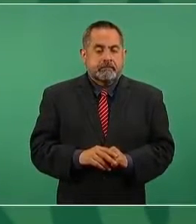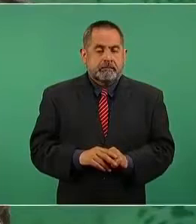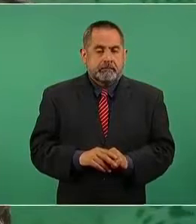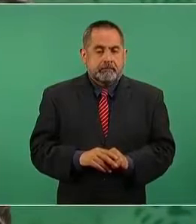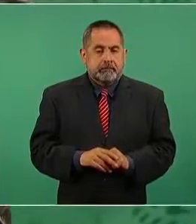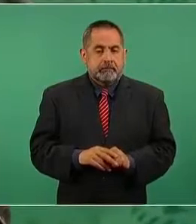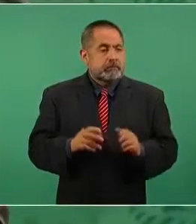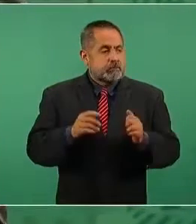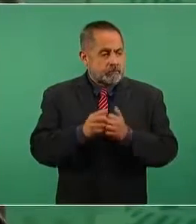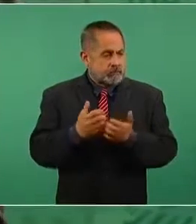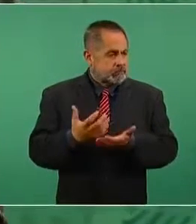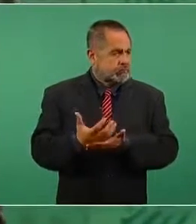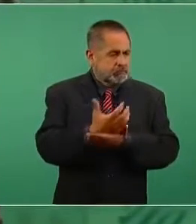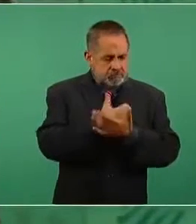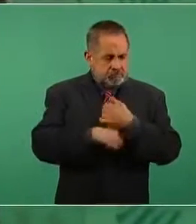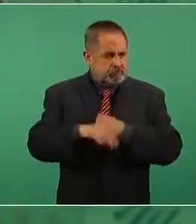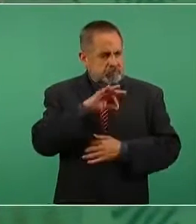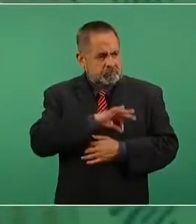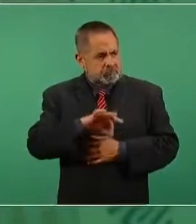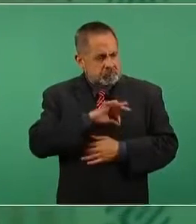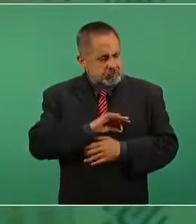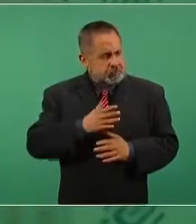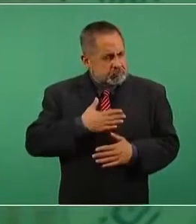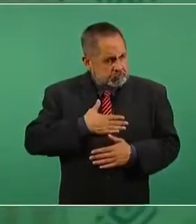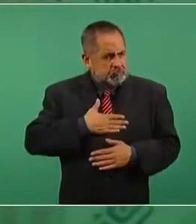y con ganancias razonables.